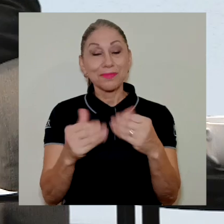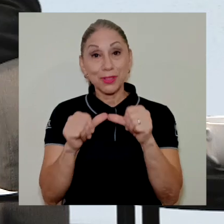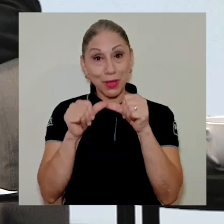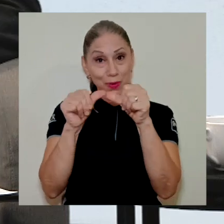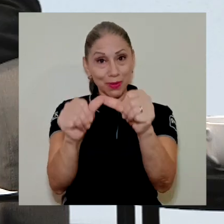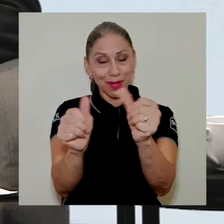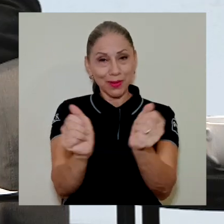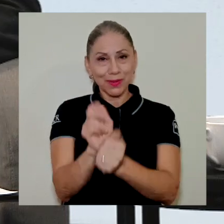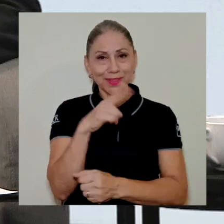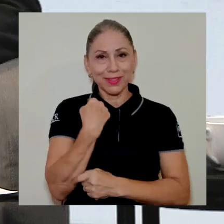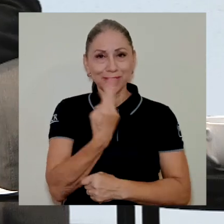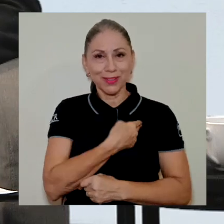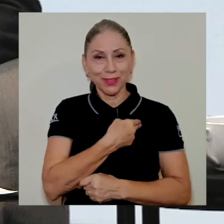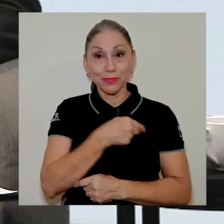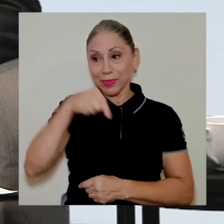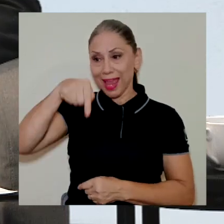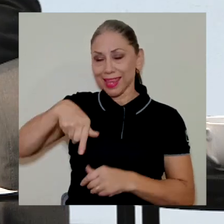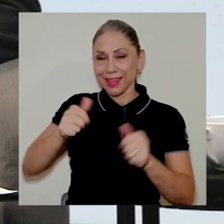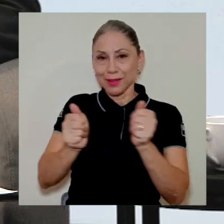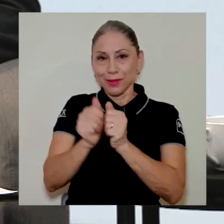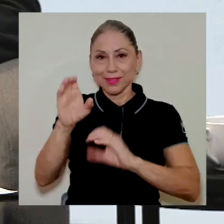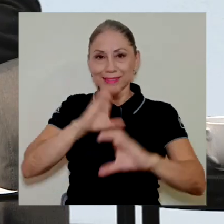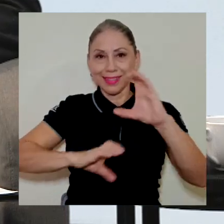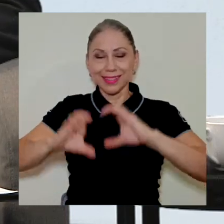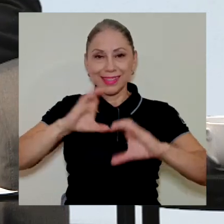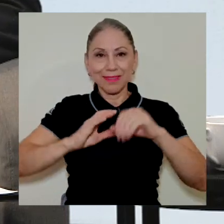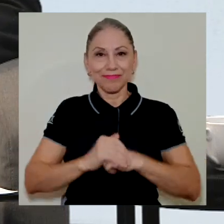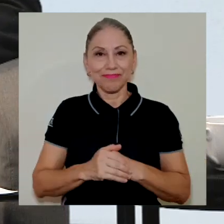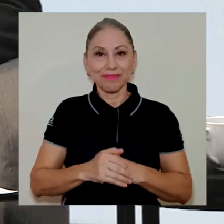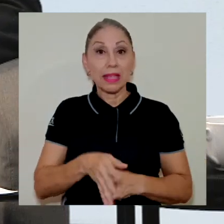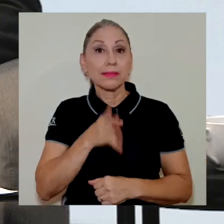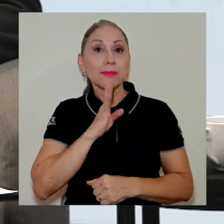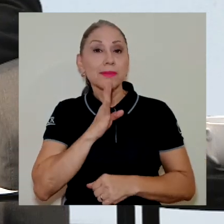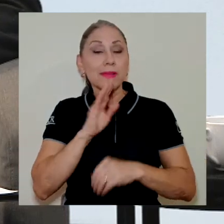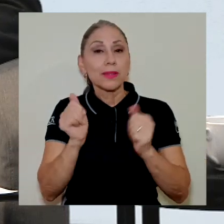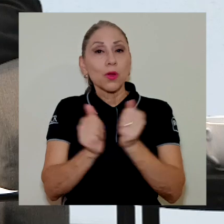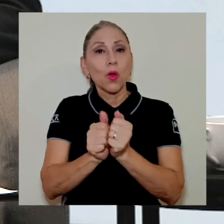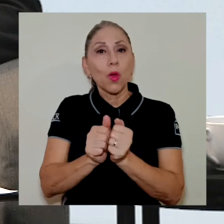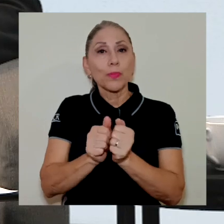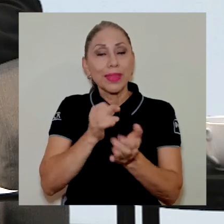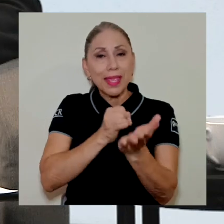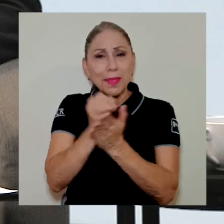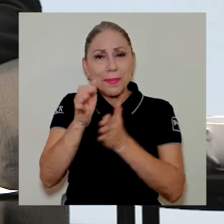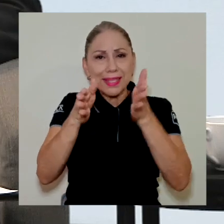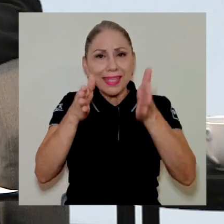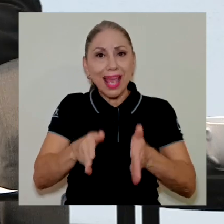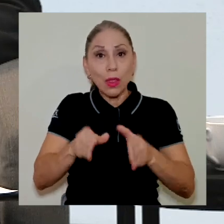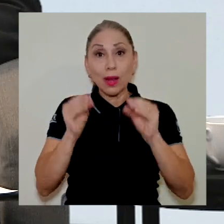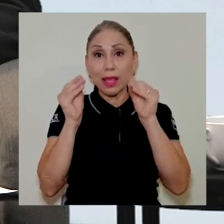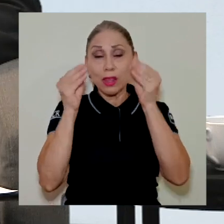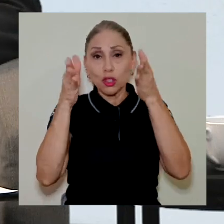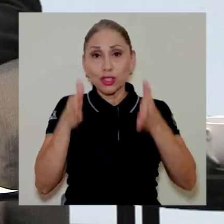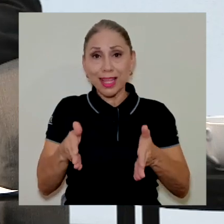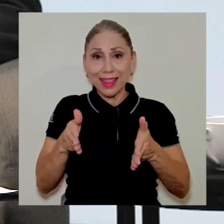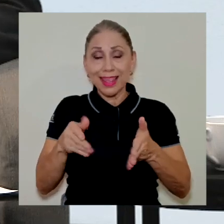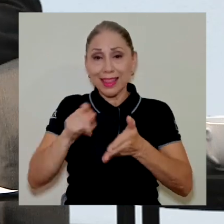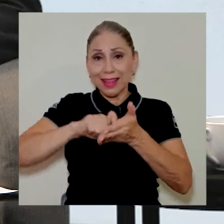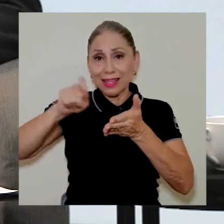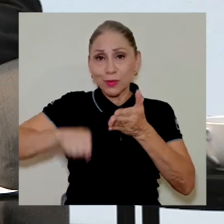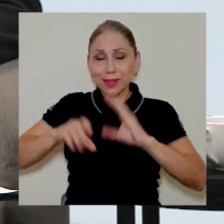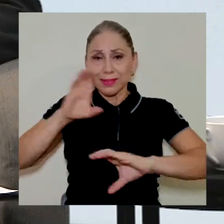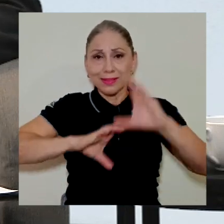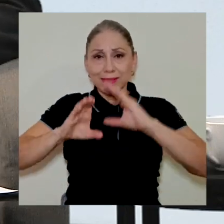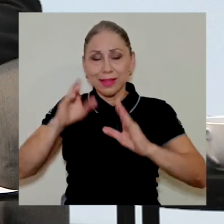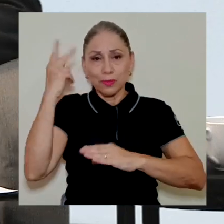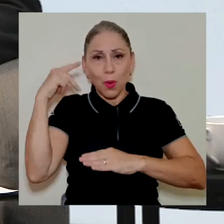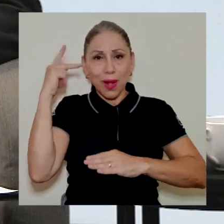Agradecemos que continúen con nosotros aquí en Conciencia. Estamos hablando con la investigadora y docente de la